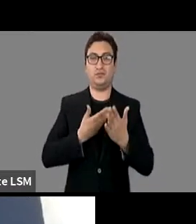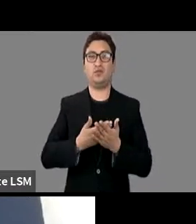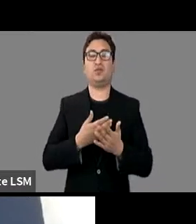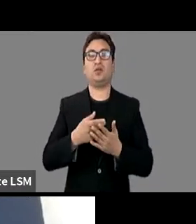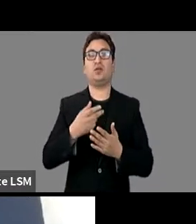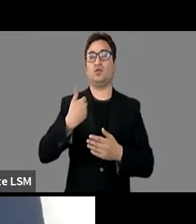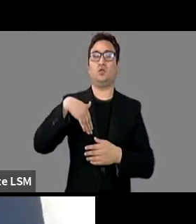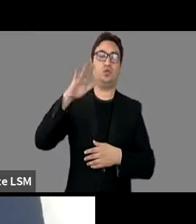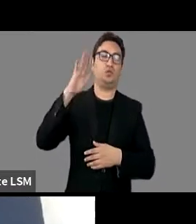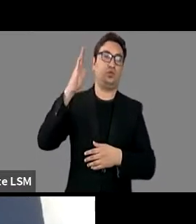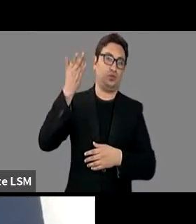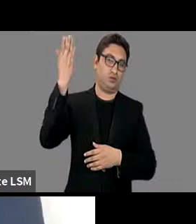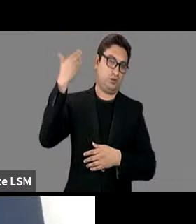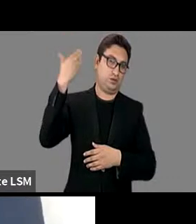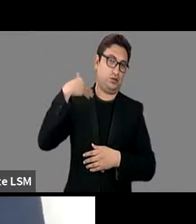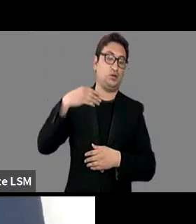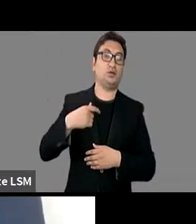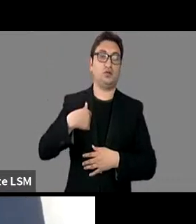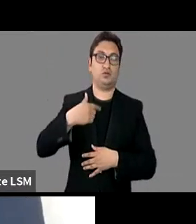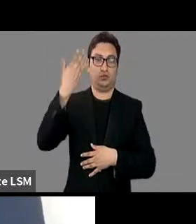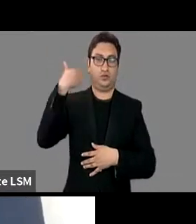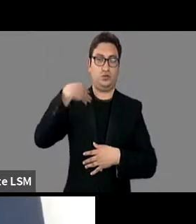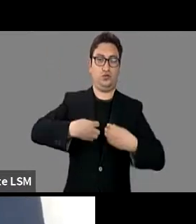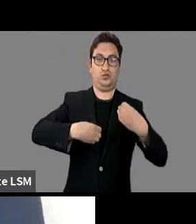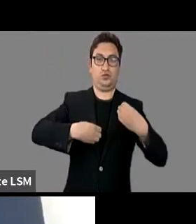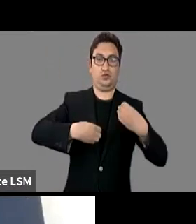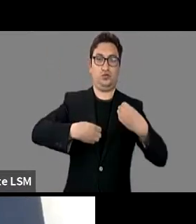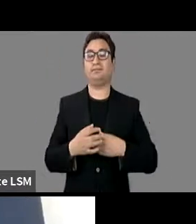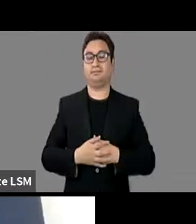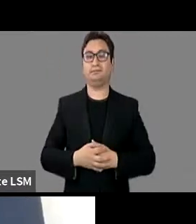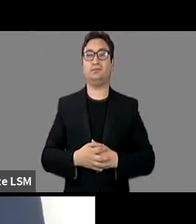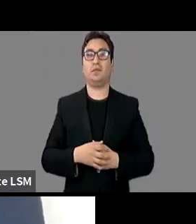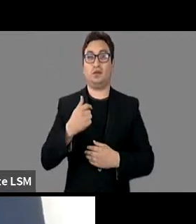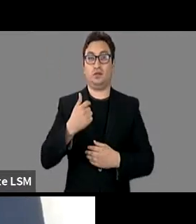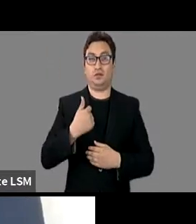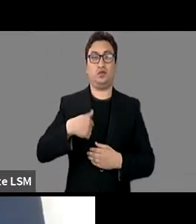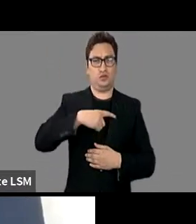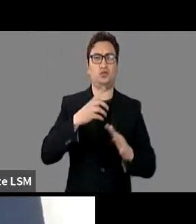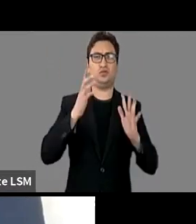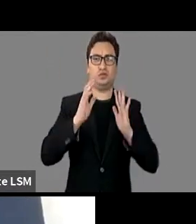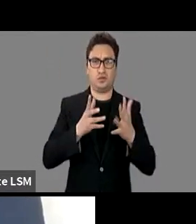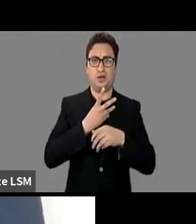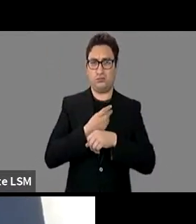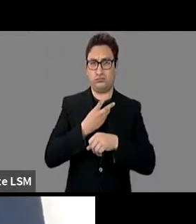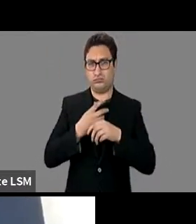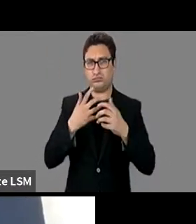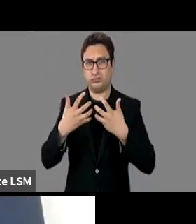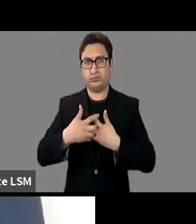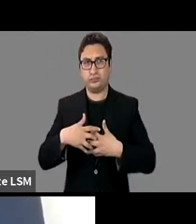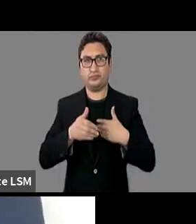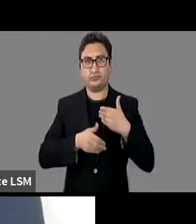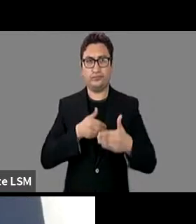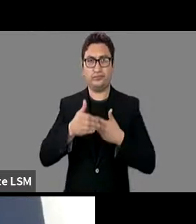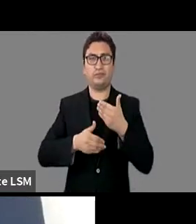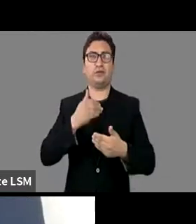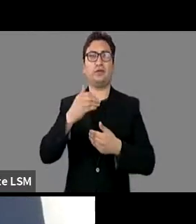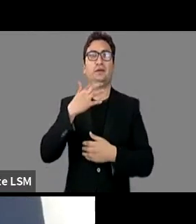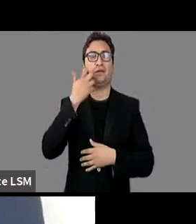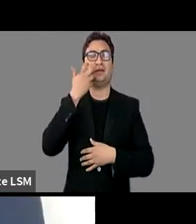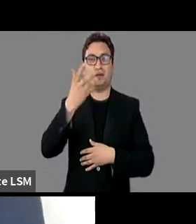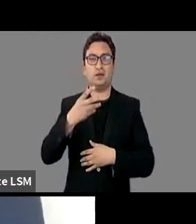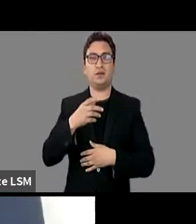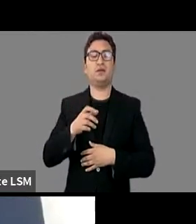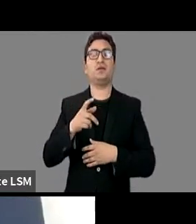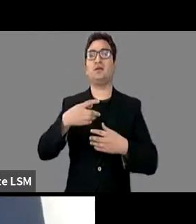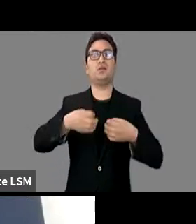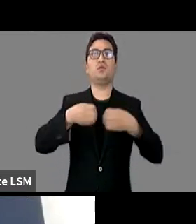fui juez de primera instancia, ya realizábamos ajustes al procedimiento y tratábamos de impregnar en el tribunal de que fuera como sistema,